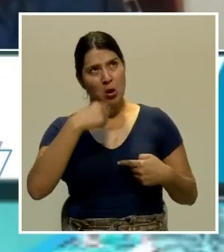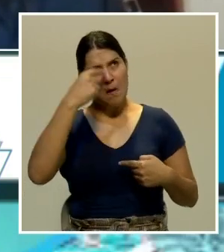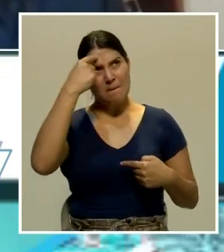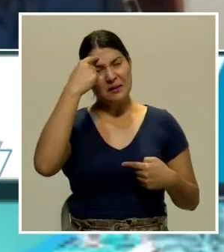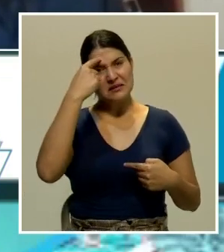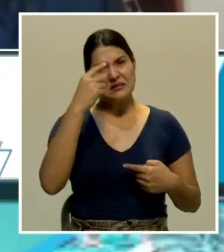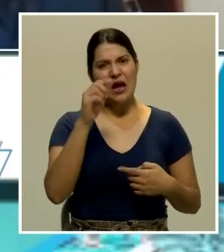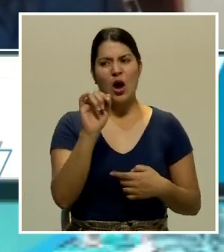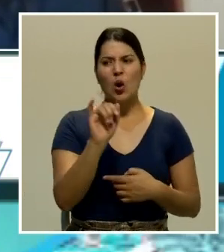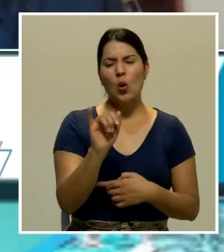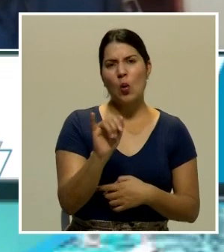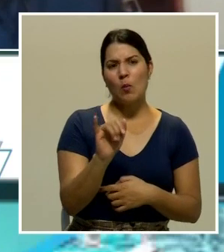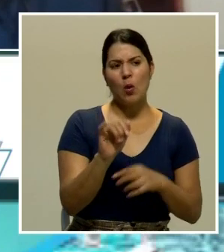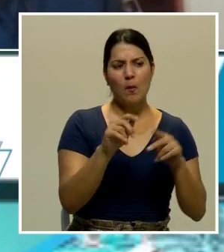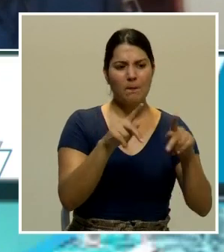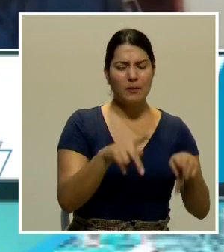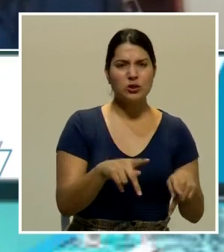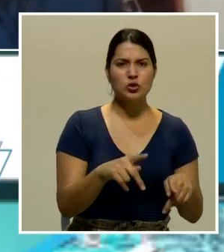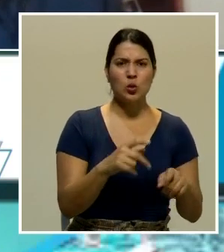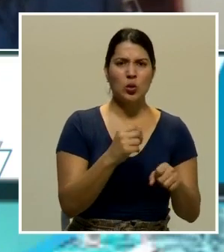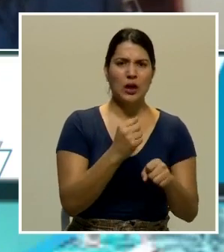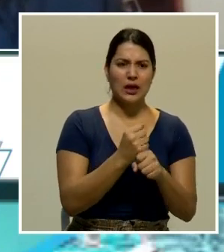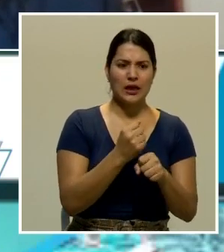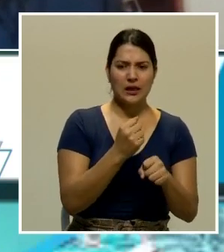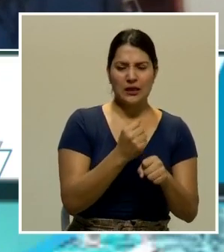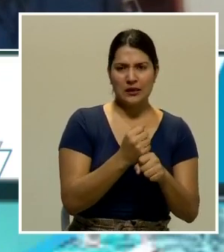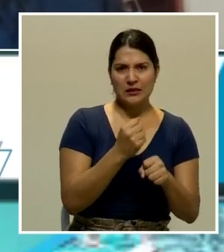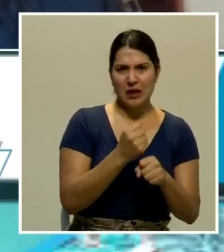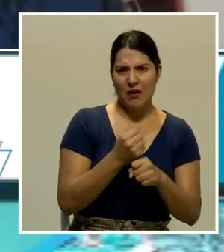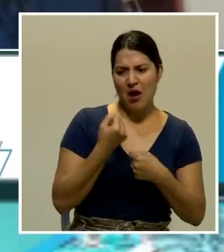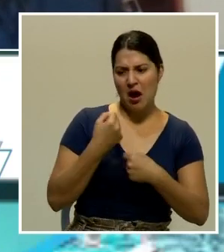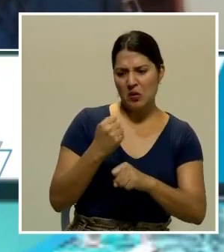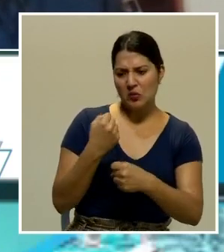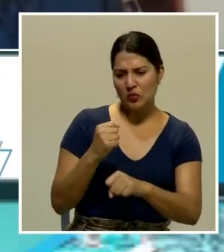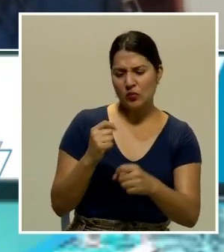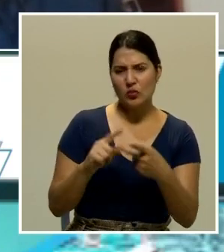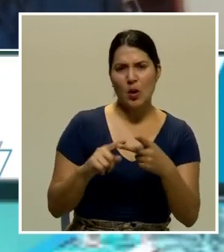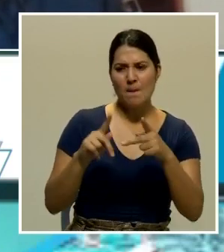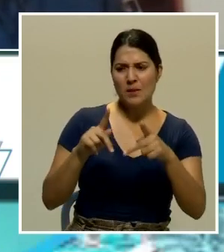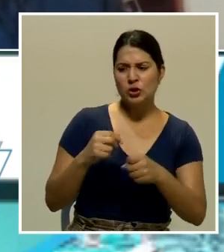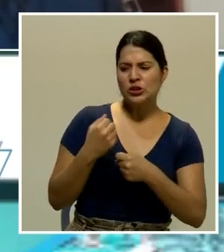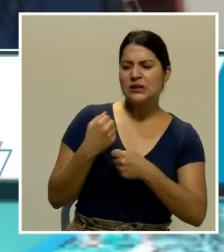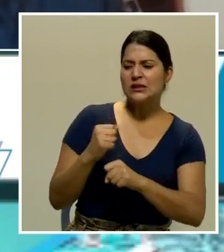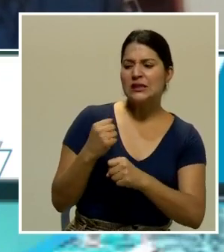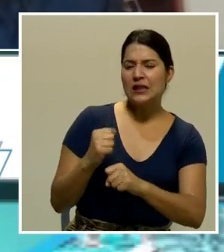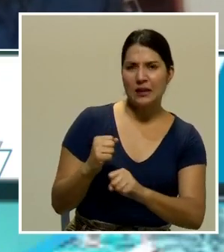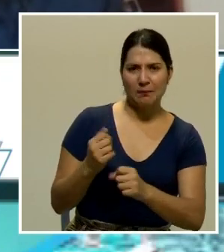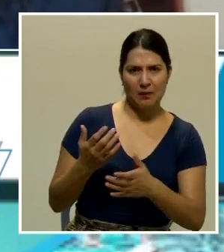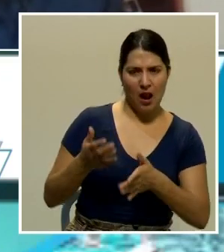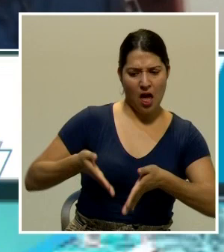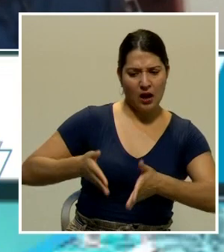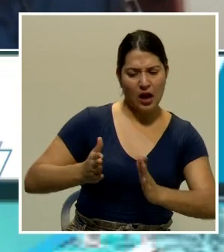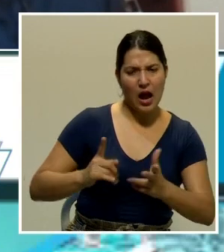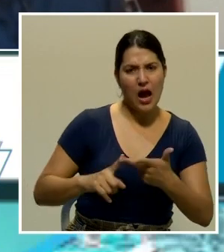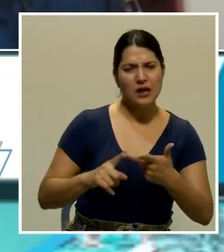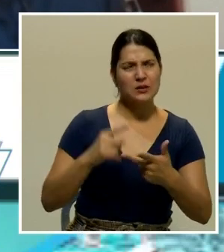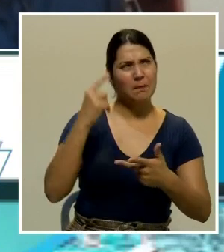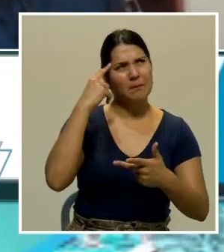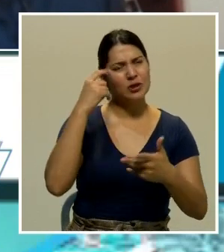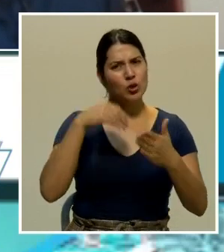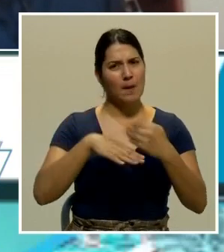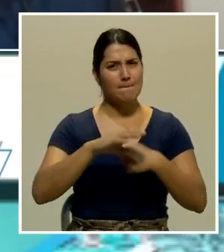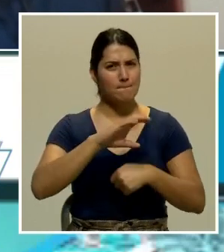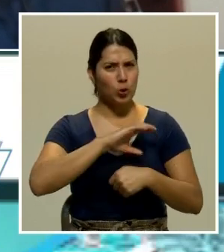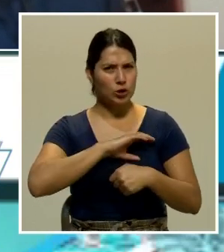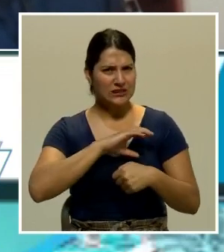pensando en un ujier, en las personas que dan servicio, en los barrenderos, en algunos policías, en muchos policías, etcétera.